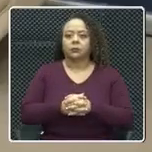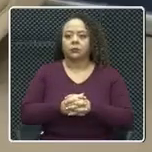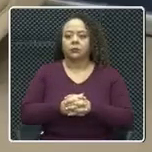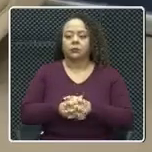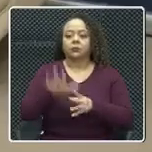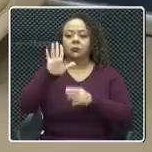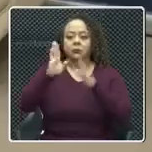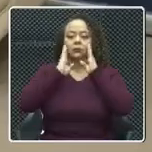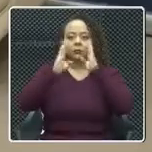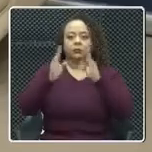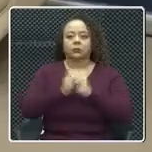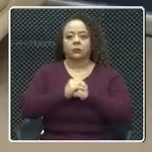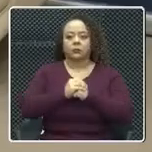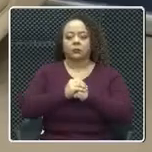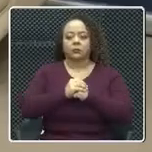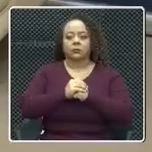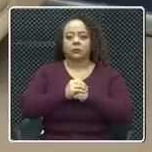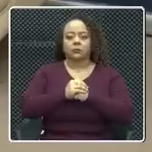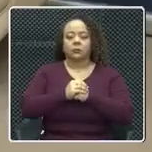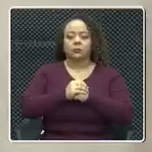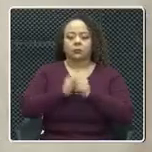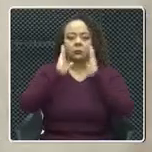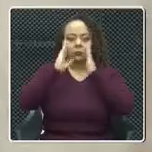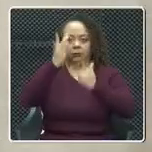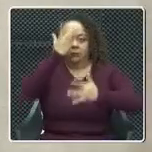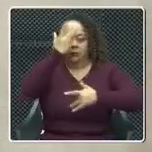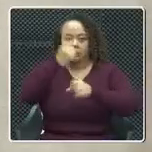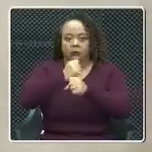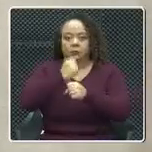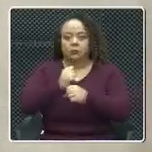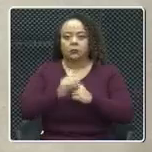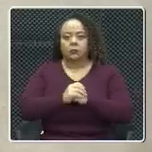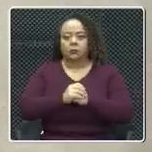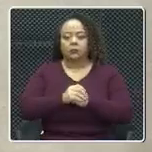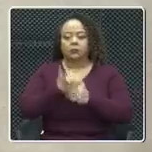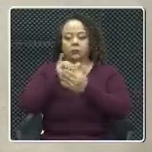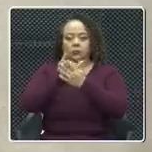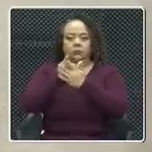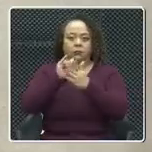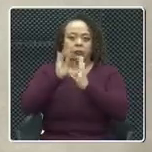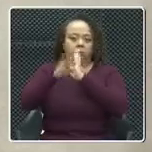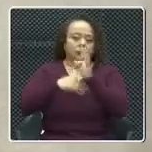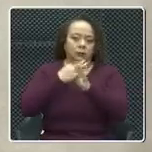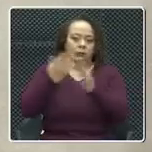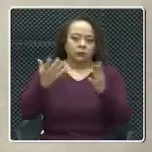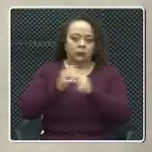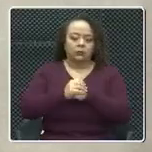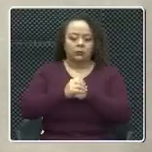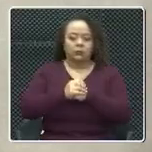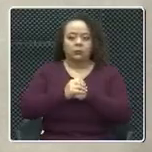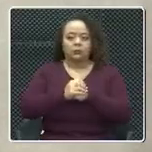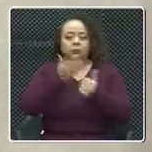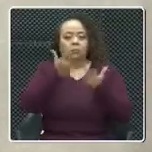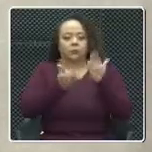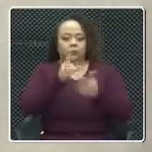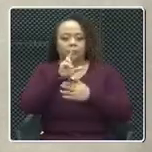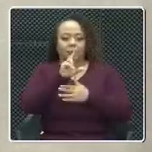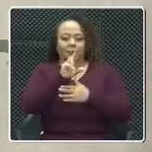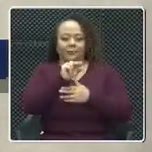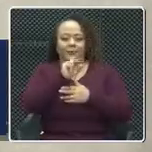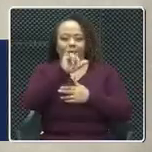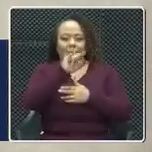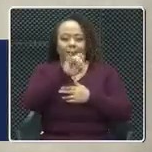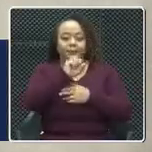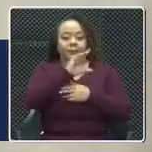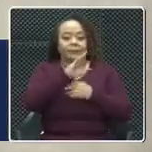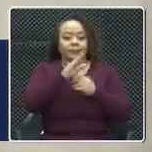su atención es hacia la enfermedad del trabajo, ¿verdad? Al menos en esa línea de atención. Vamos a ver, perdón, tal vez no en el INSS, ¿verdad? En su